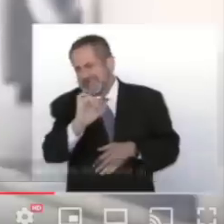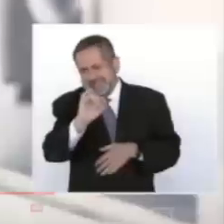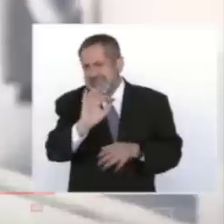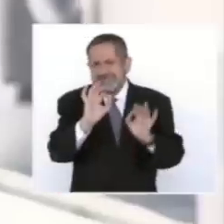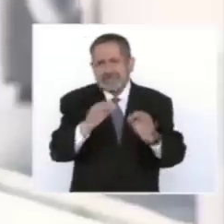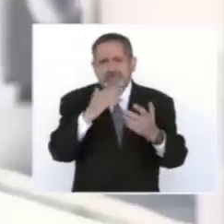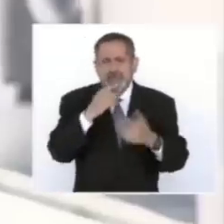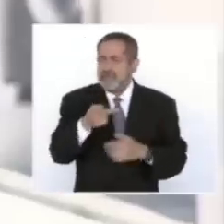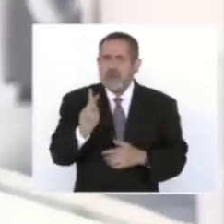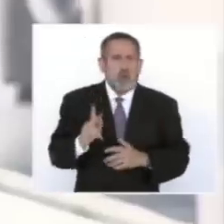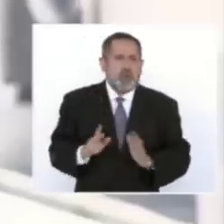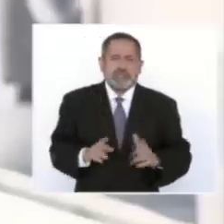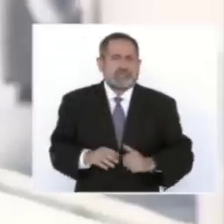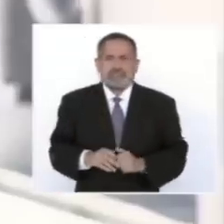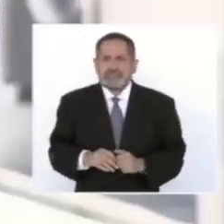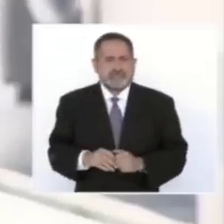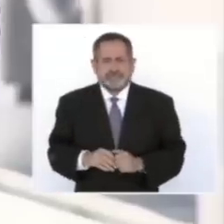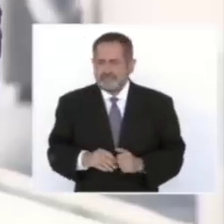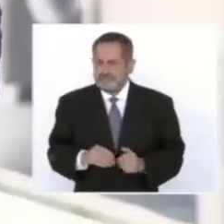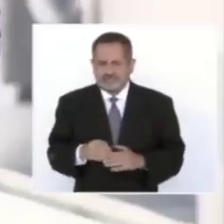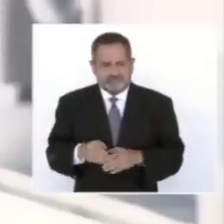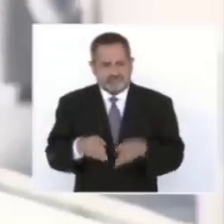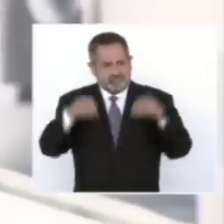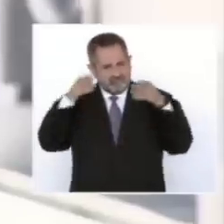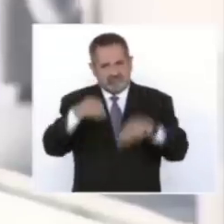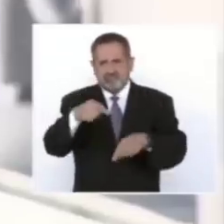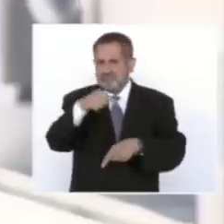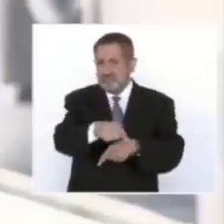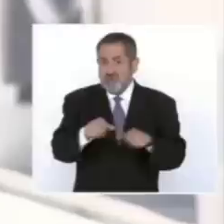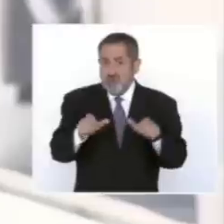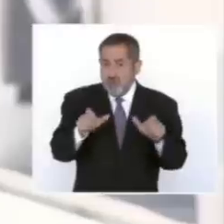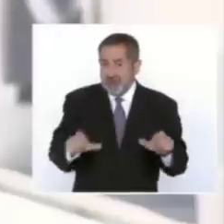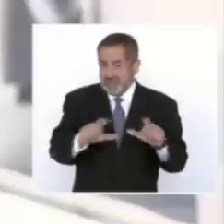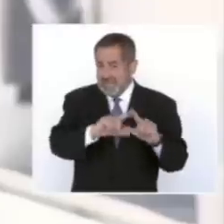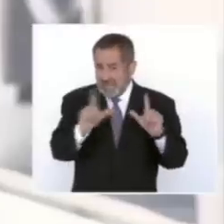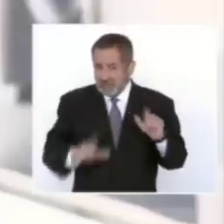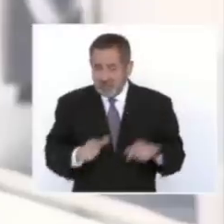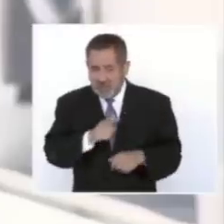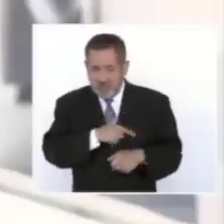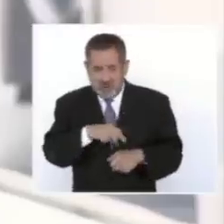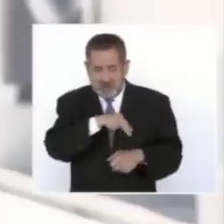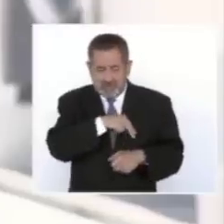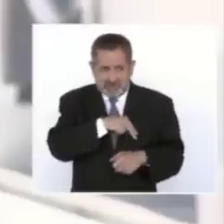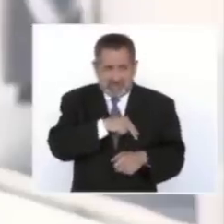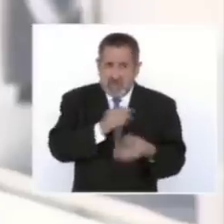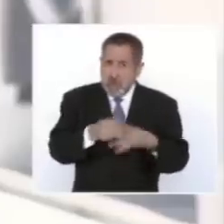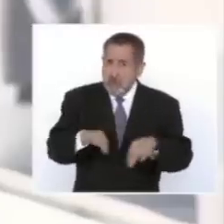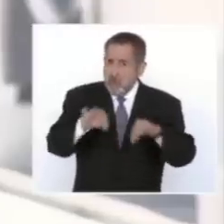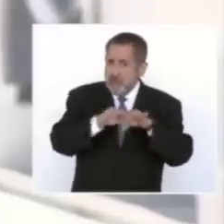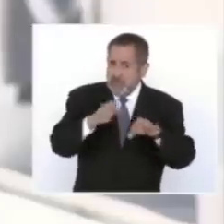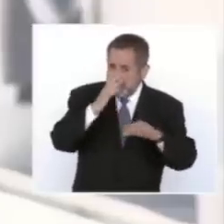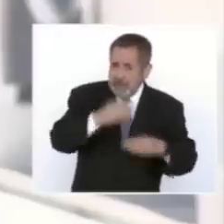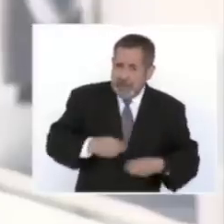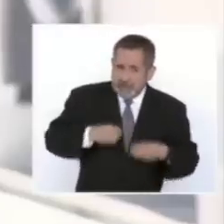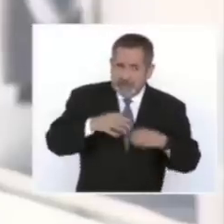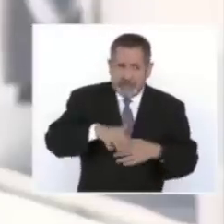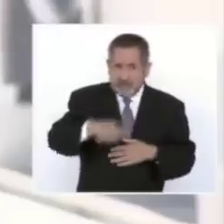pero en este caso tan determinante para la vida pública de México,